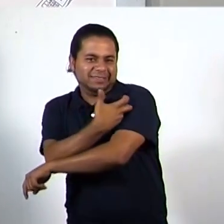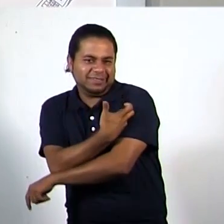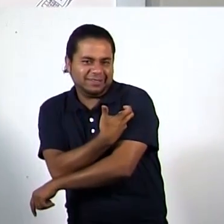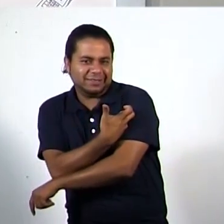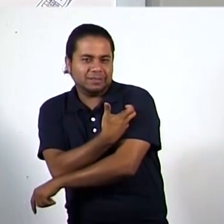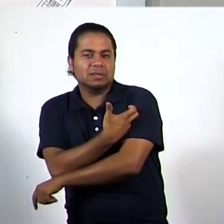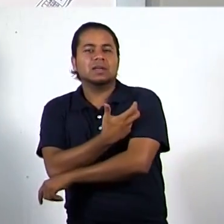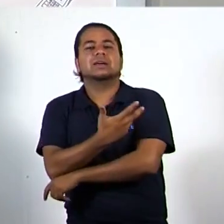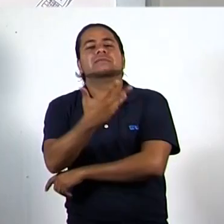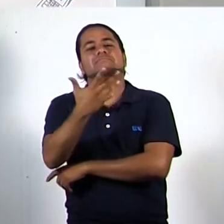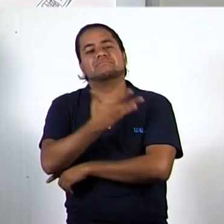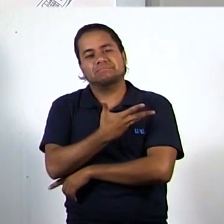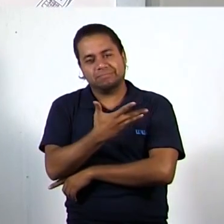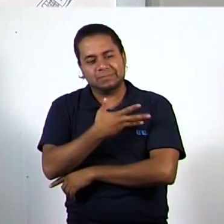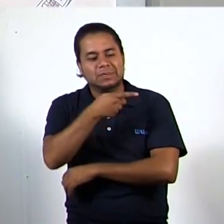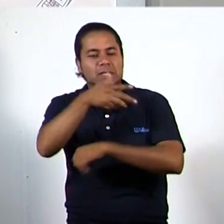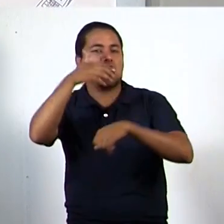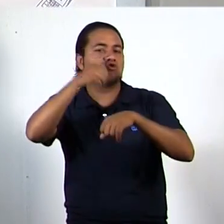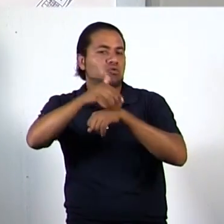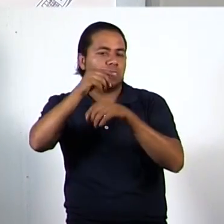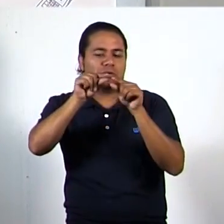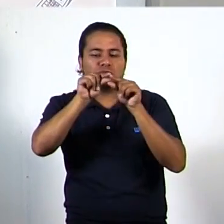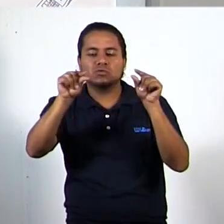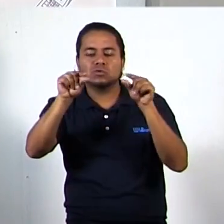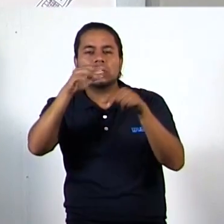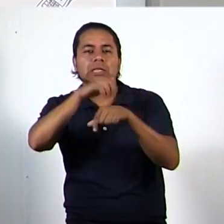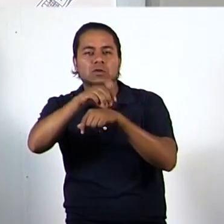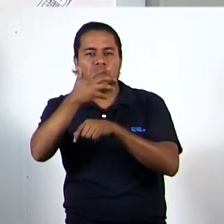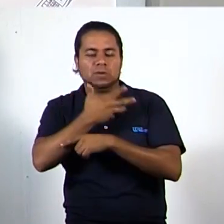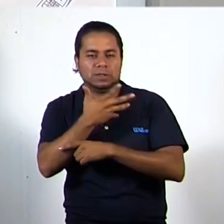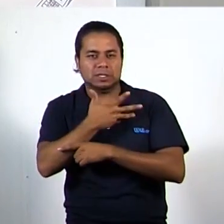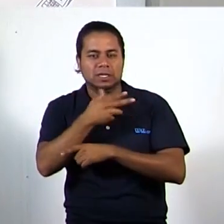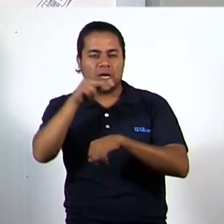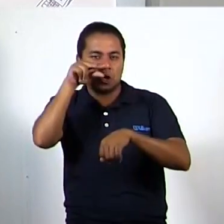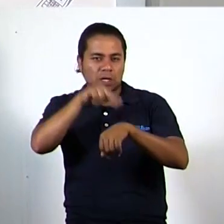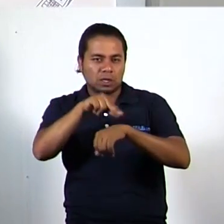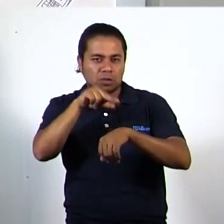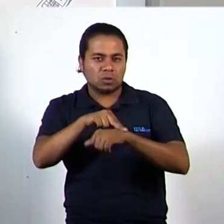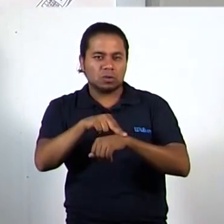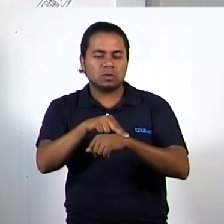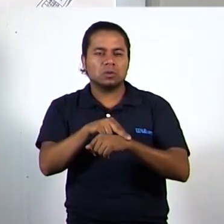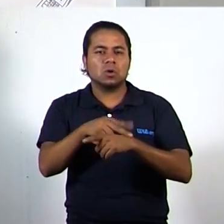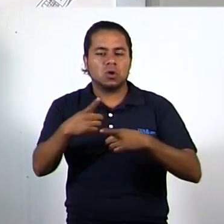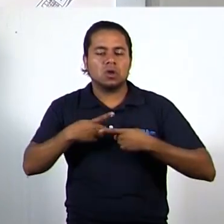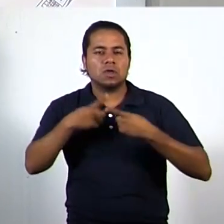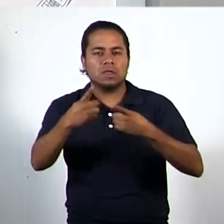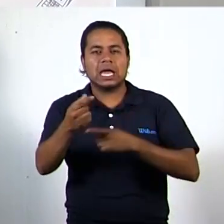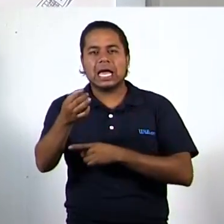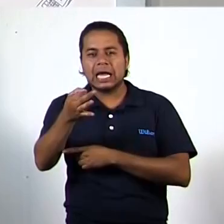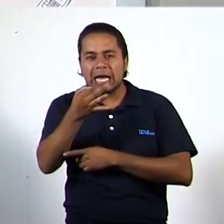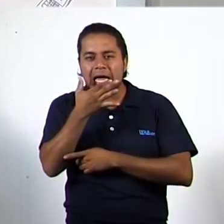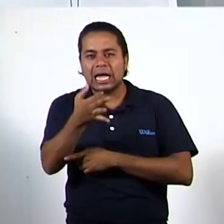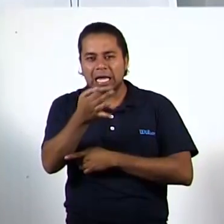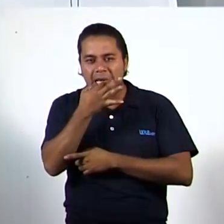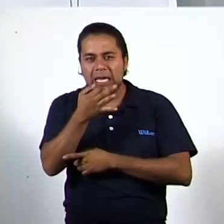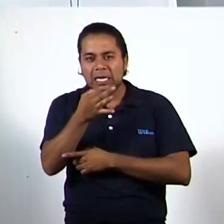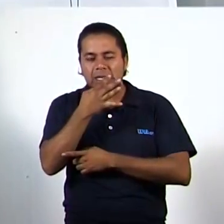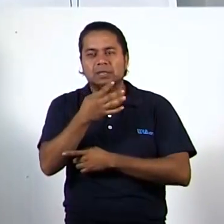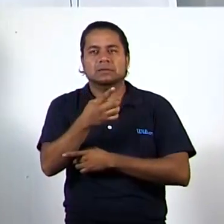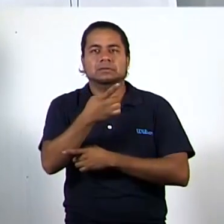otra manera o forma de utilizar los números. Es cuando el doctor te receta algún medicamento y que tiene que haber